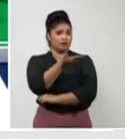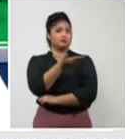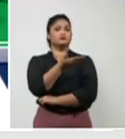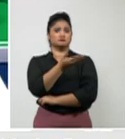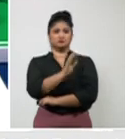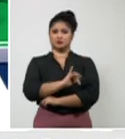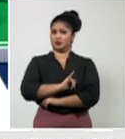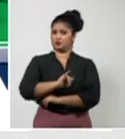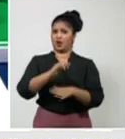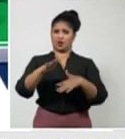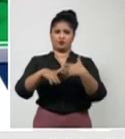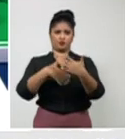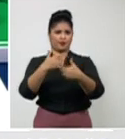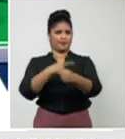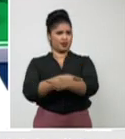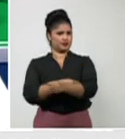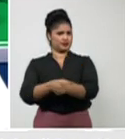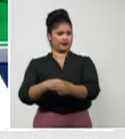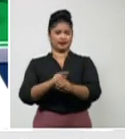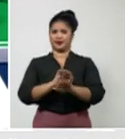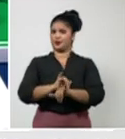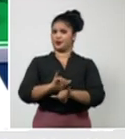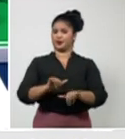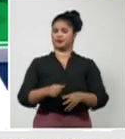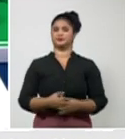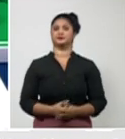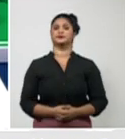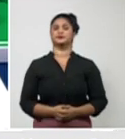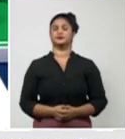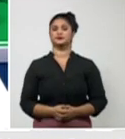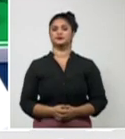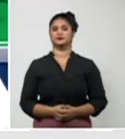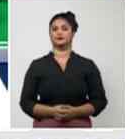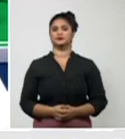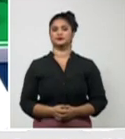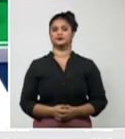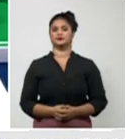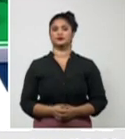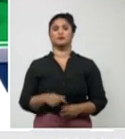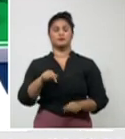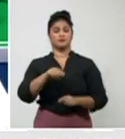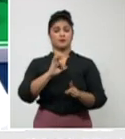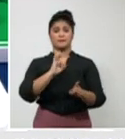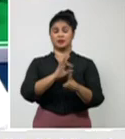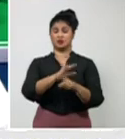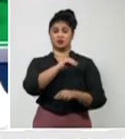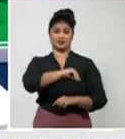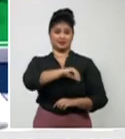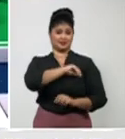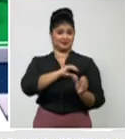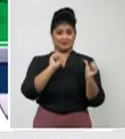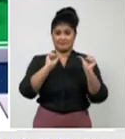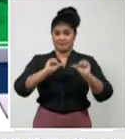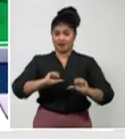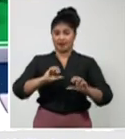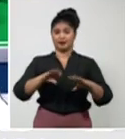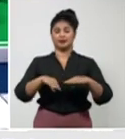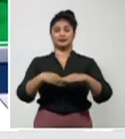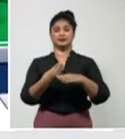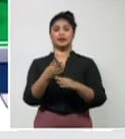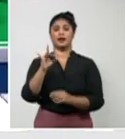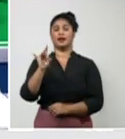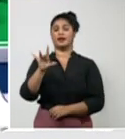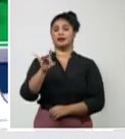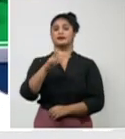visto en muchos de los casos, que inició con los síntomas desde el día 15 de enero, con una tos